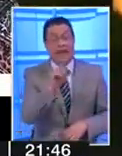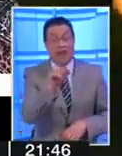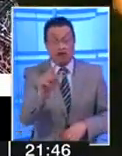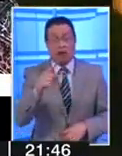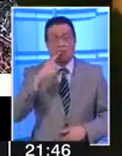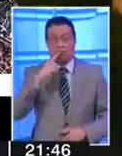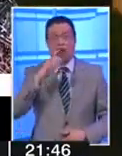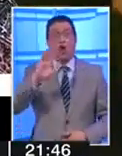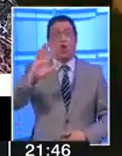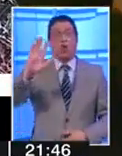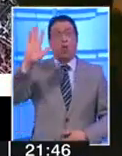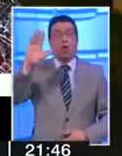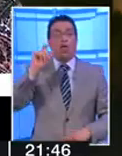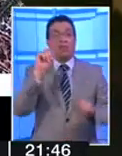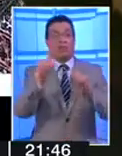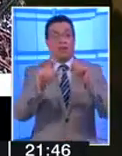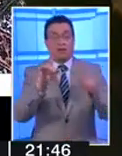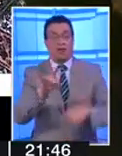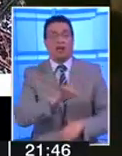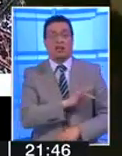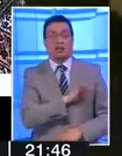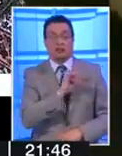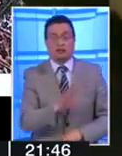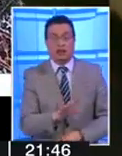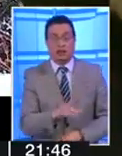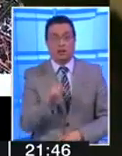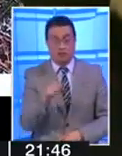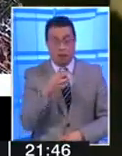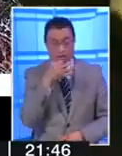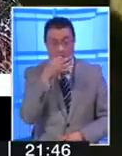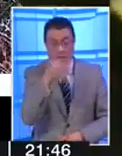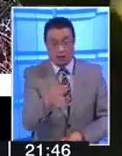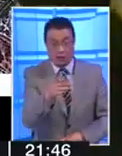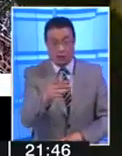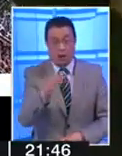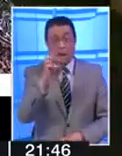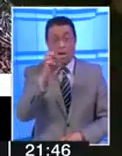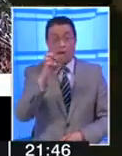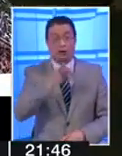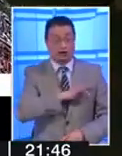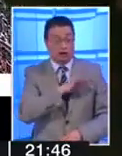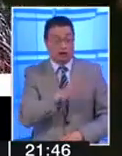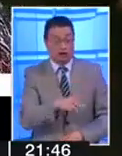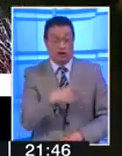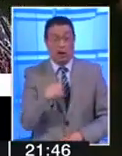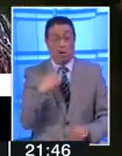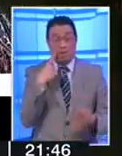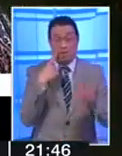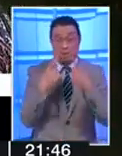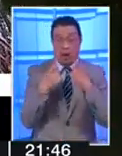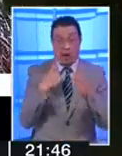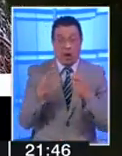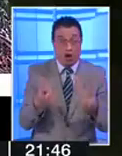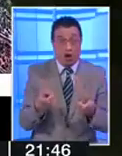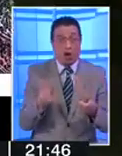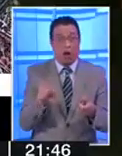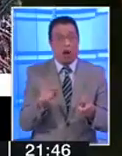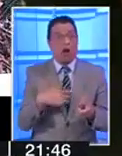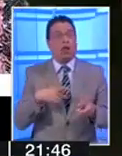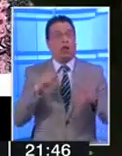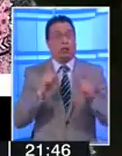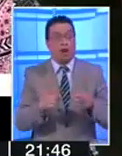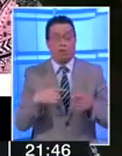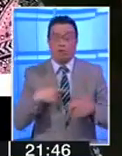juraron defender a la patria. Y si se les dijo que la patria estaba en peligro y ellos tenían